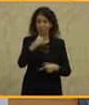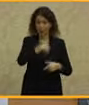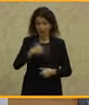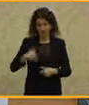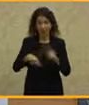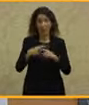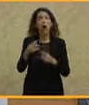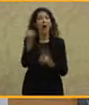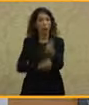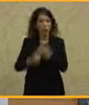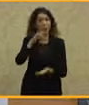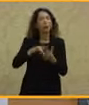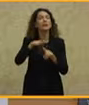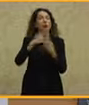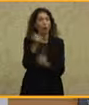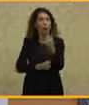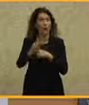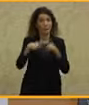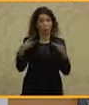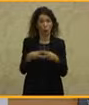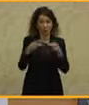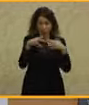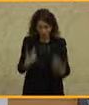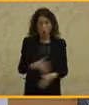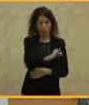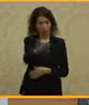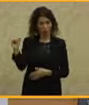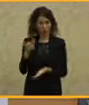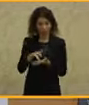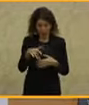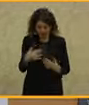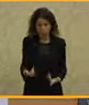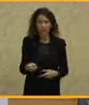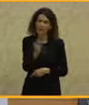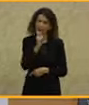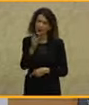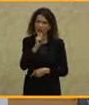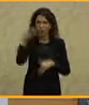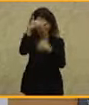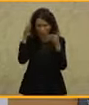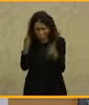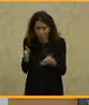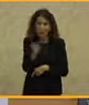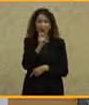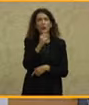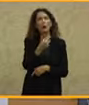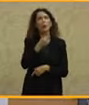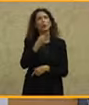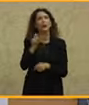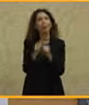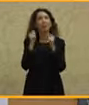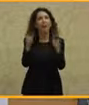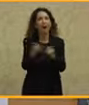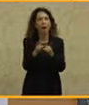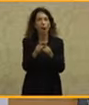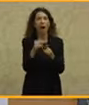económico. Ante la situación política y social que estamos viviendo y que es tan difícil de abordar, nos gustaría aportar